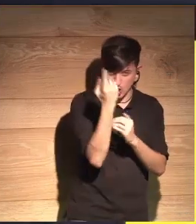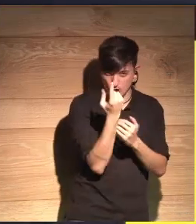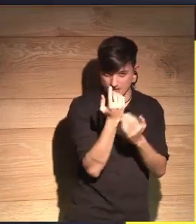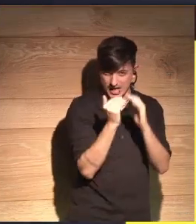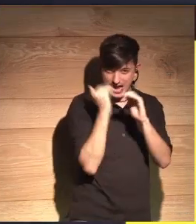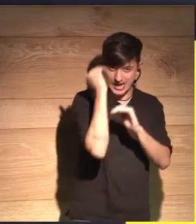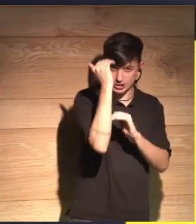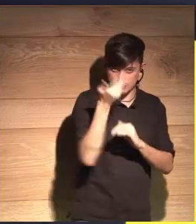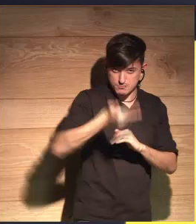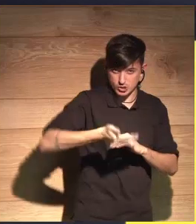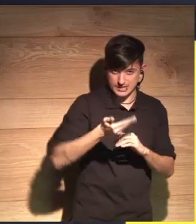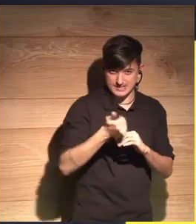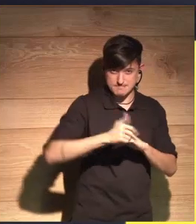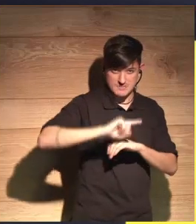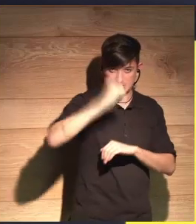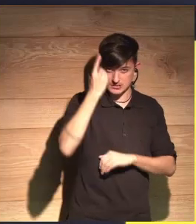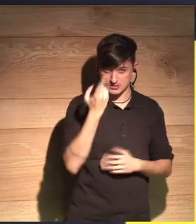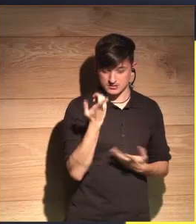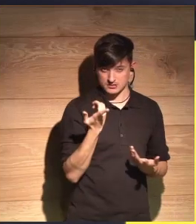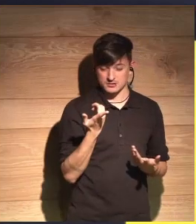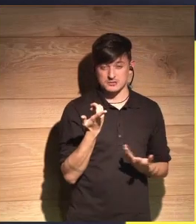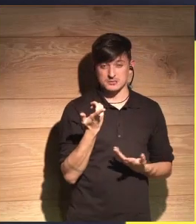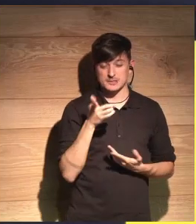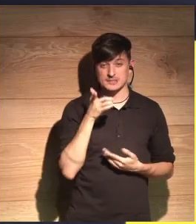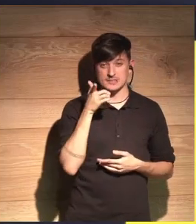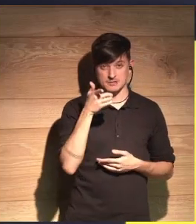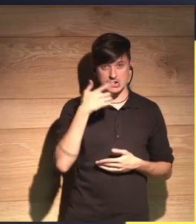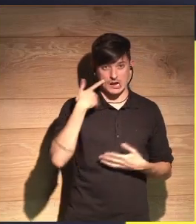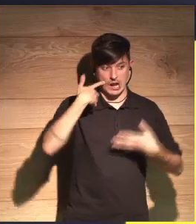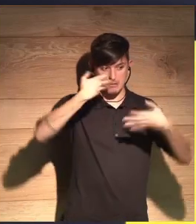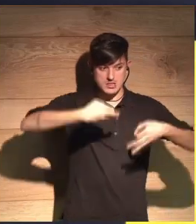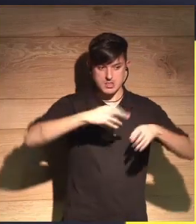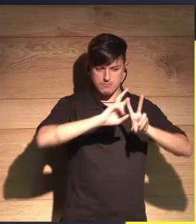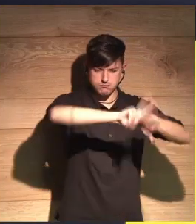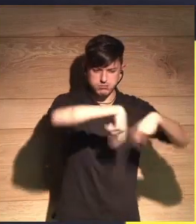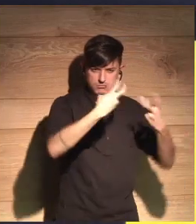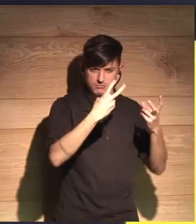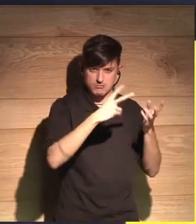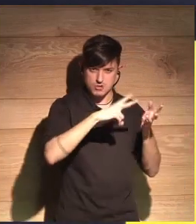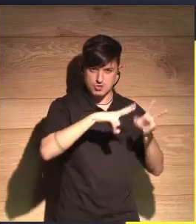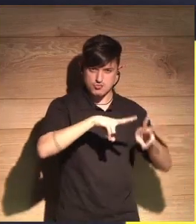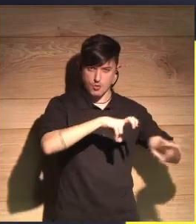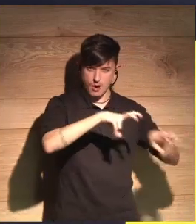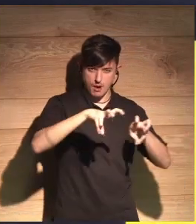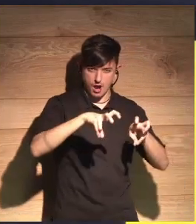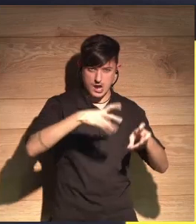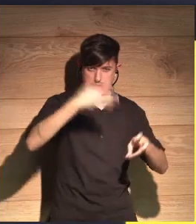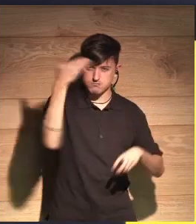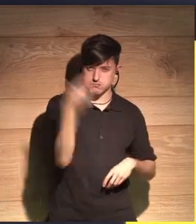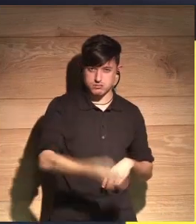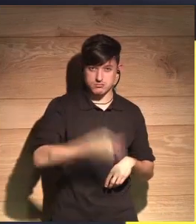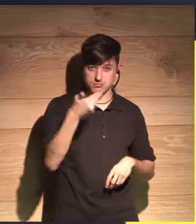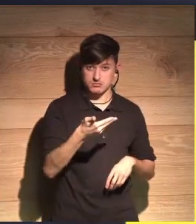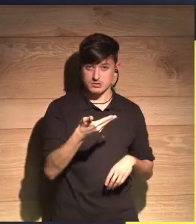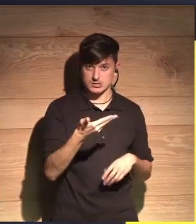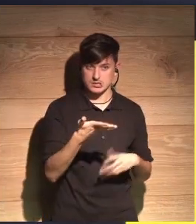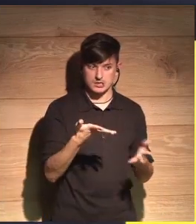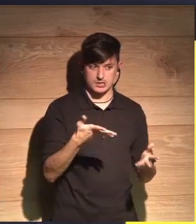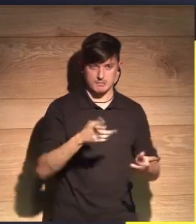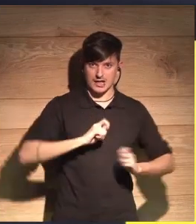altas finanzas que realmente han hecho innovaciones tremendas y